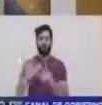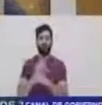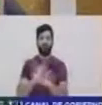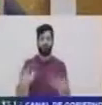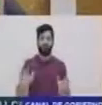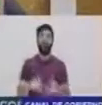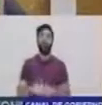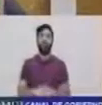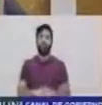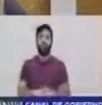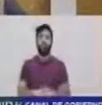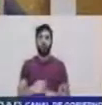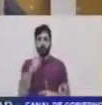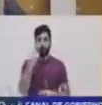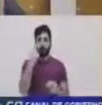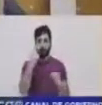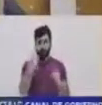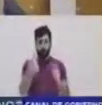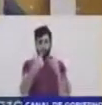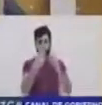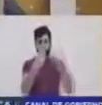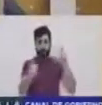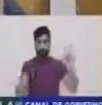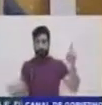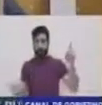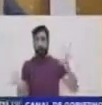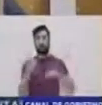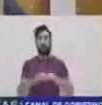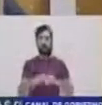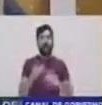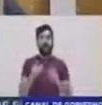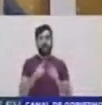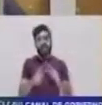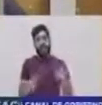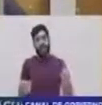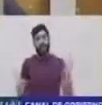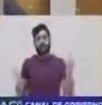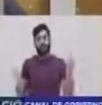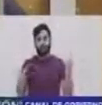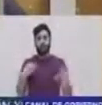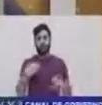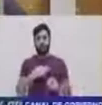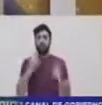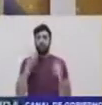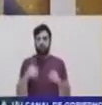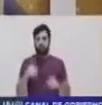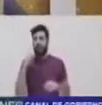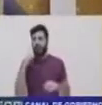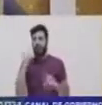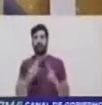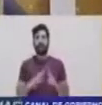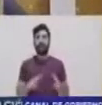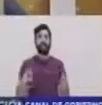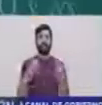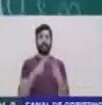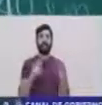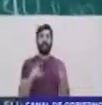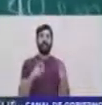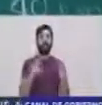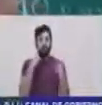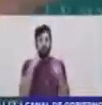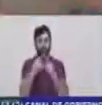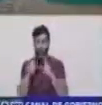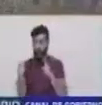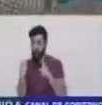acá, es más que el diámetro de ese círculo. Entonces ahí no podríamos trabajar con ese valor directamente para